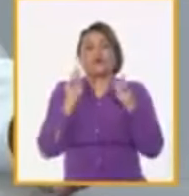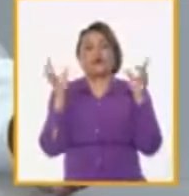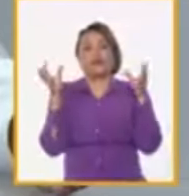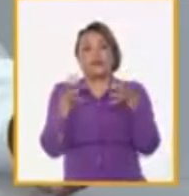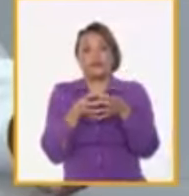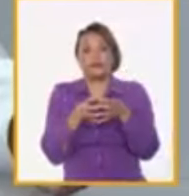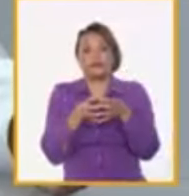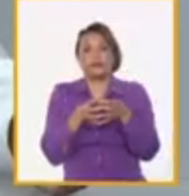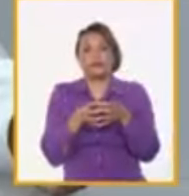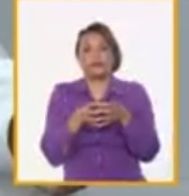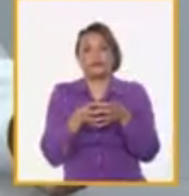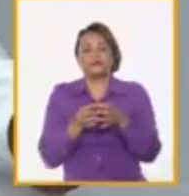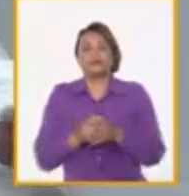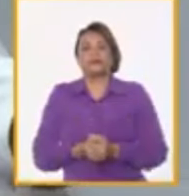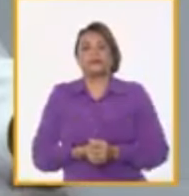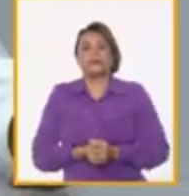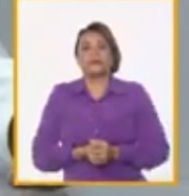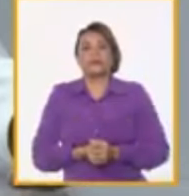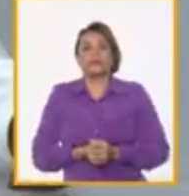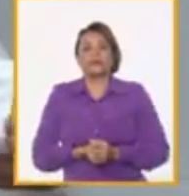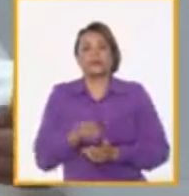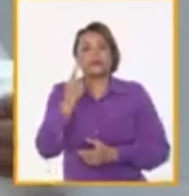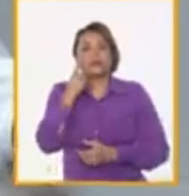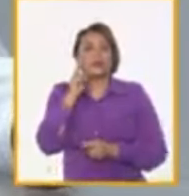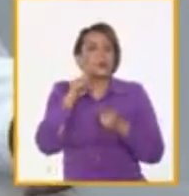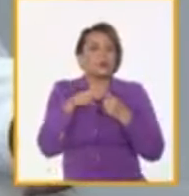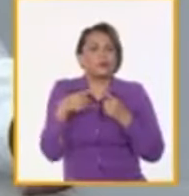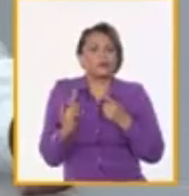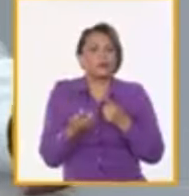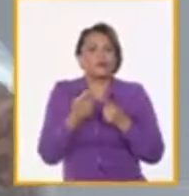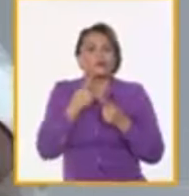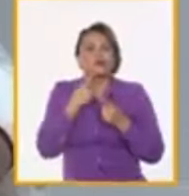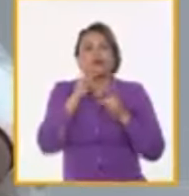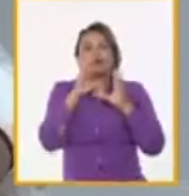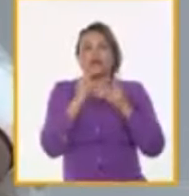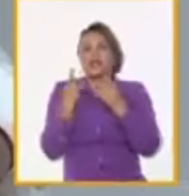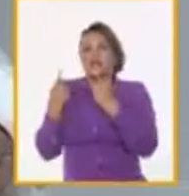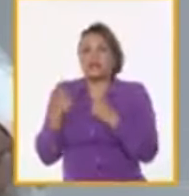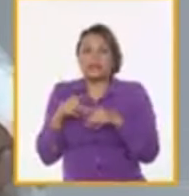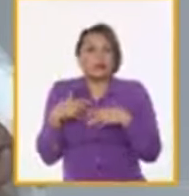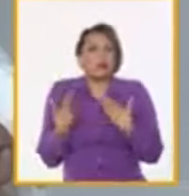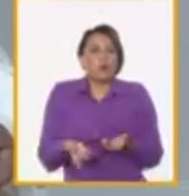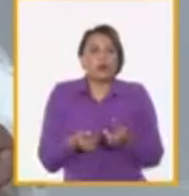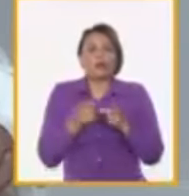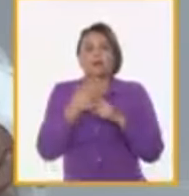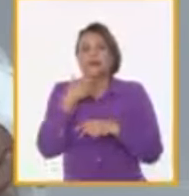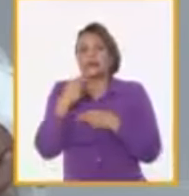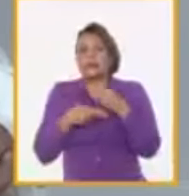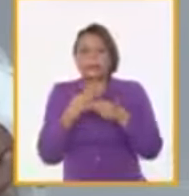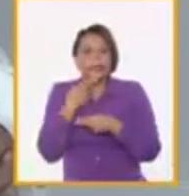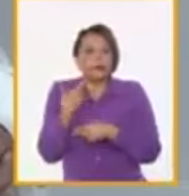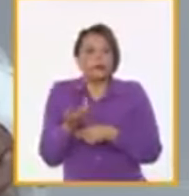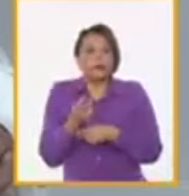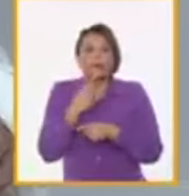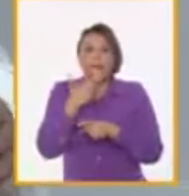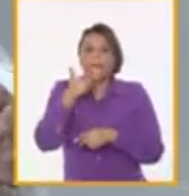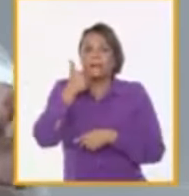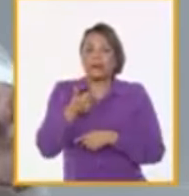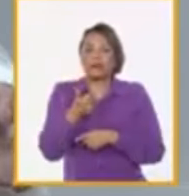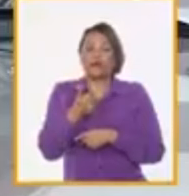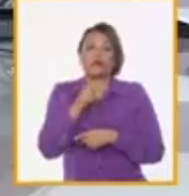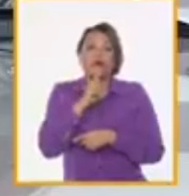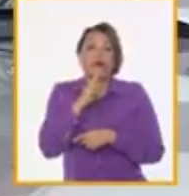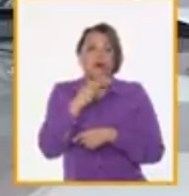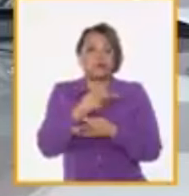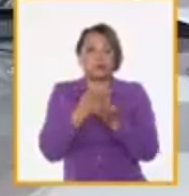dígase las máximas autoridades del partido y del gobierno, para ver cuántas cosas podemos seguir haciendo para mejorar la situación de La Habana.